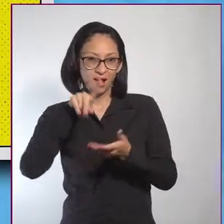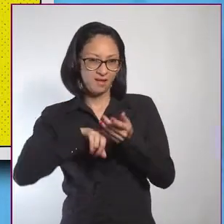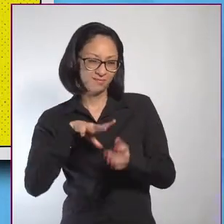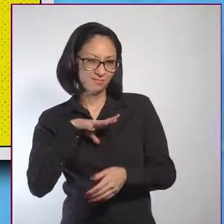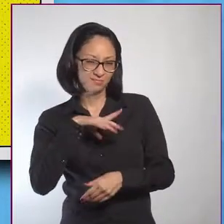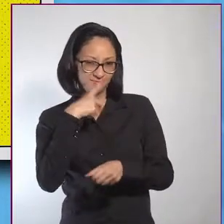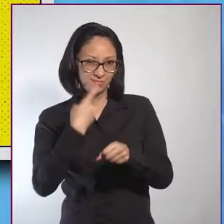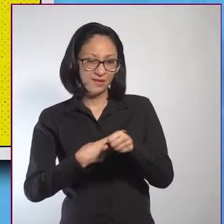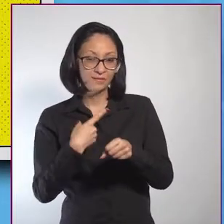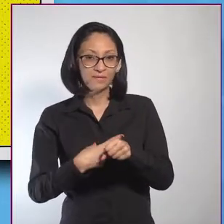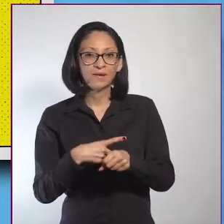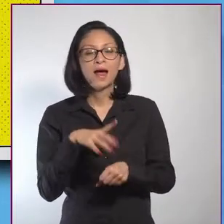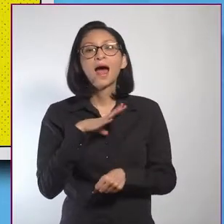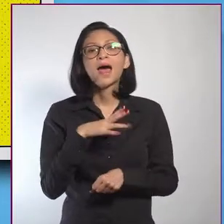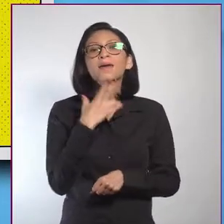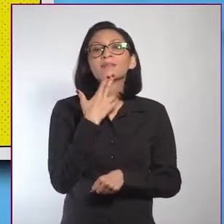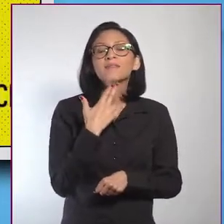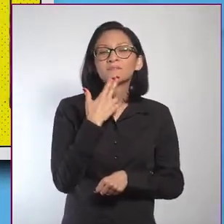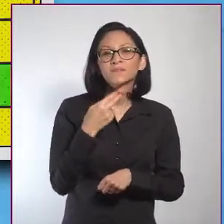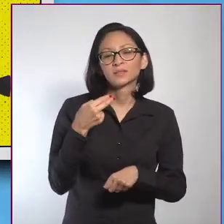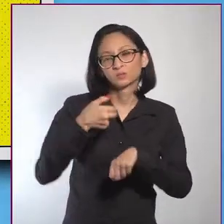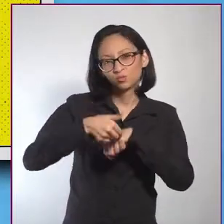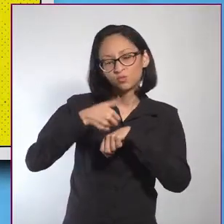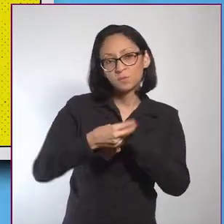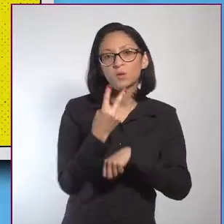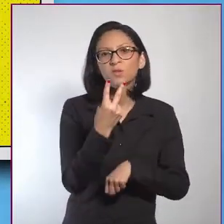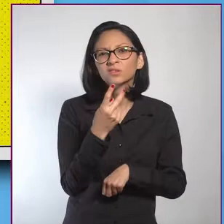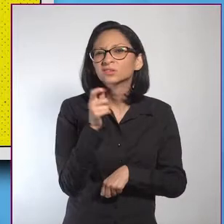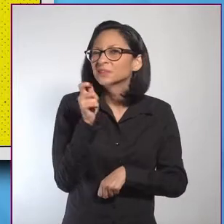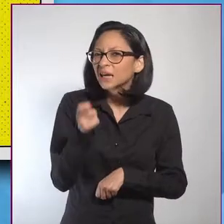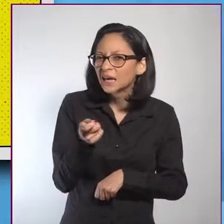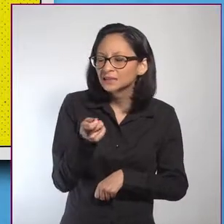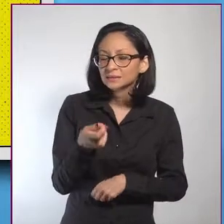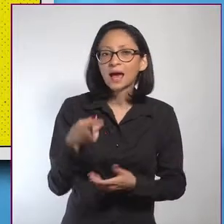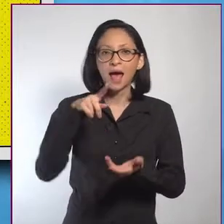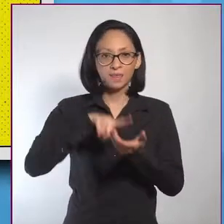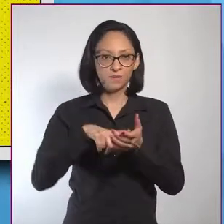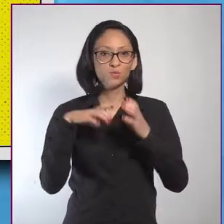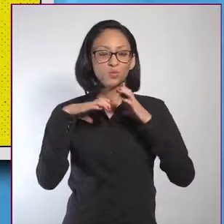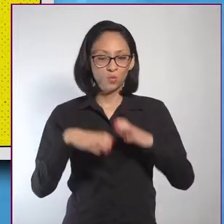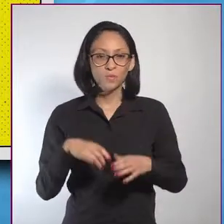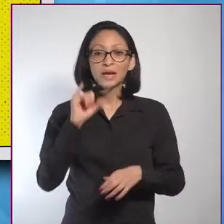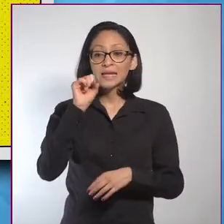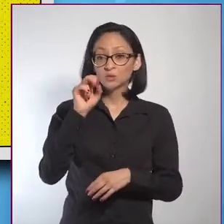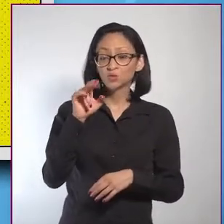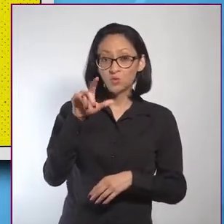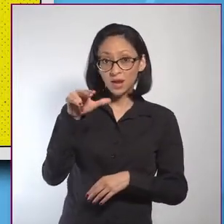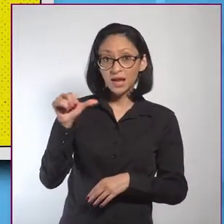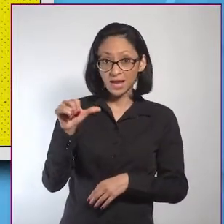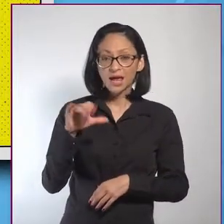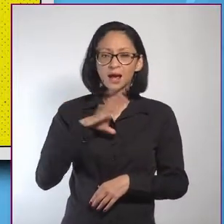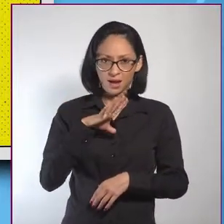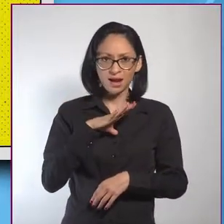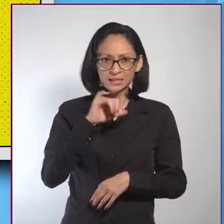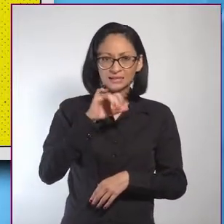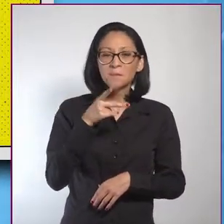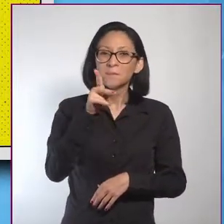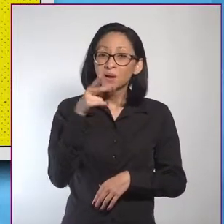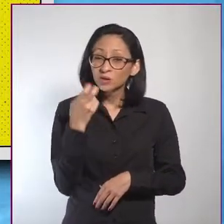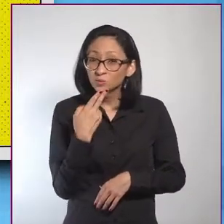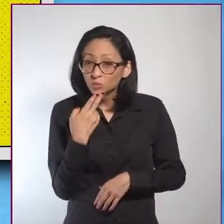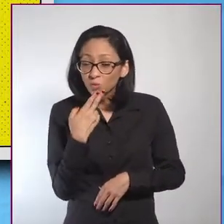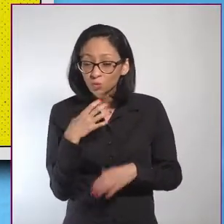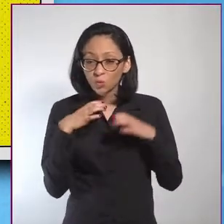tienen diabetes de tipo 2. Ello significa que el organismo produce insulina, pero esta no es eficaz.